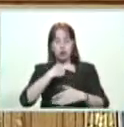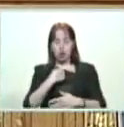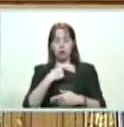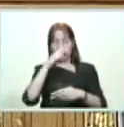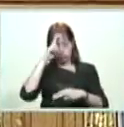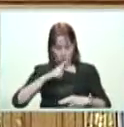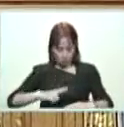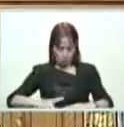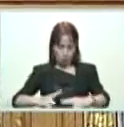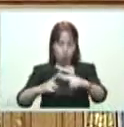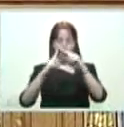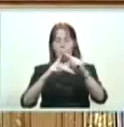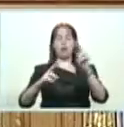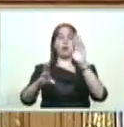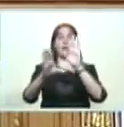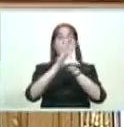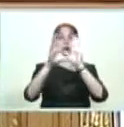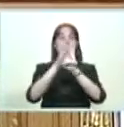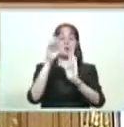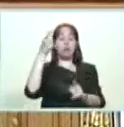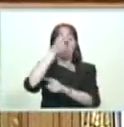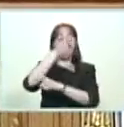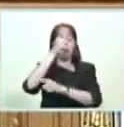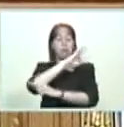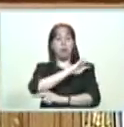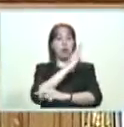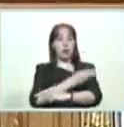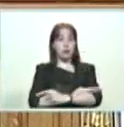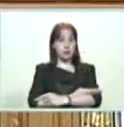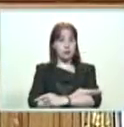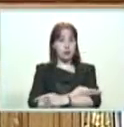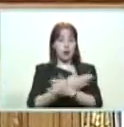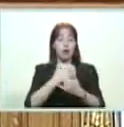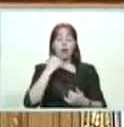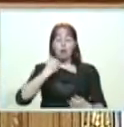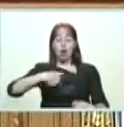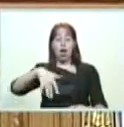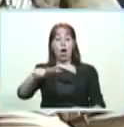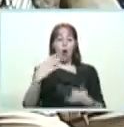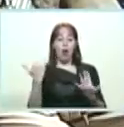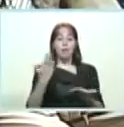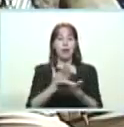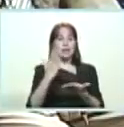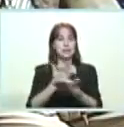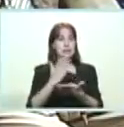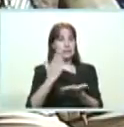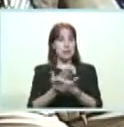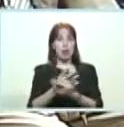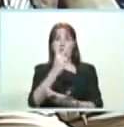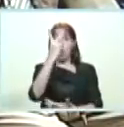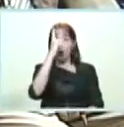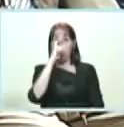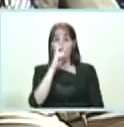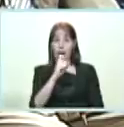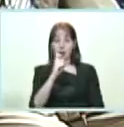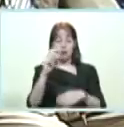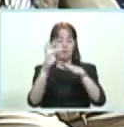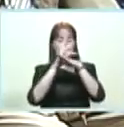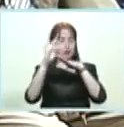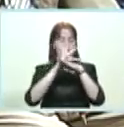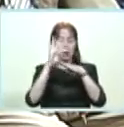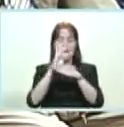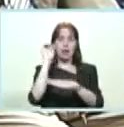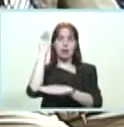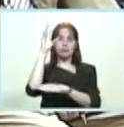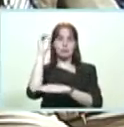ante su mando y ante su poder. Por ahora y para siempre, durante los 2 años que funcionará esta